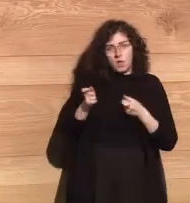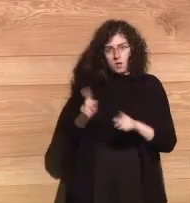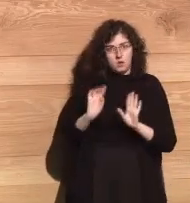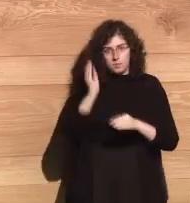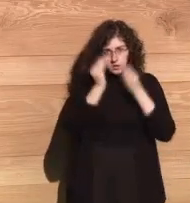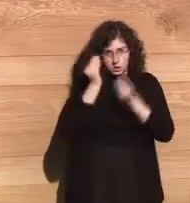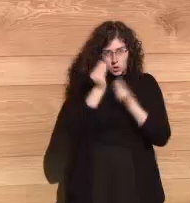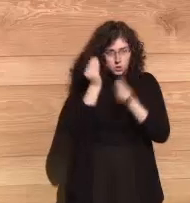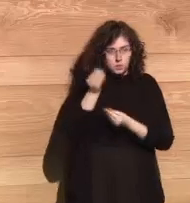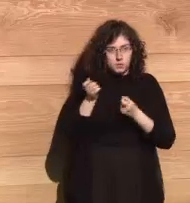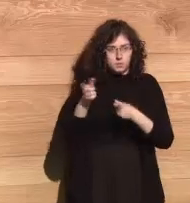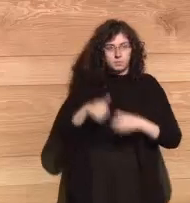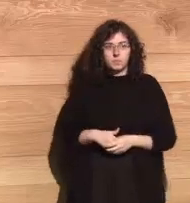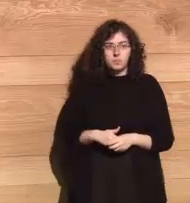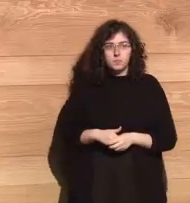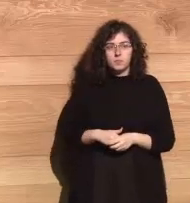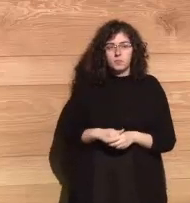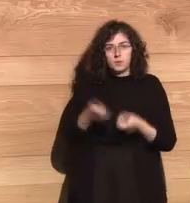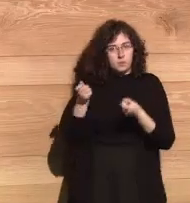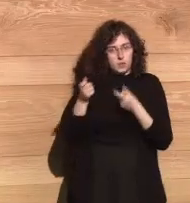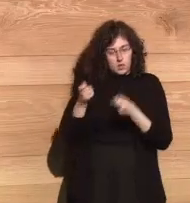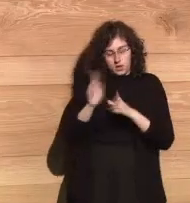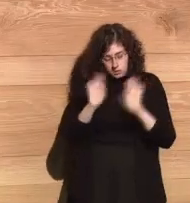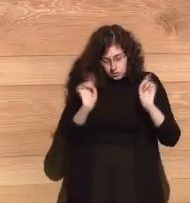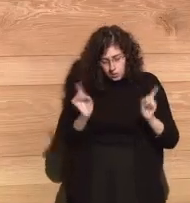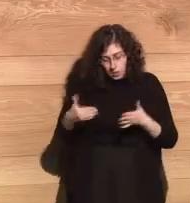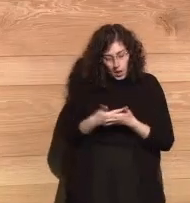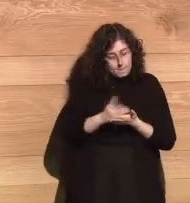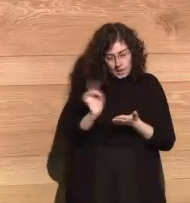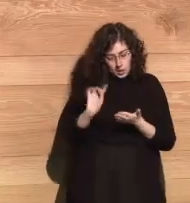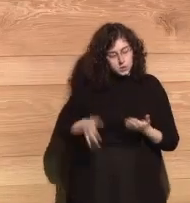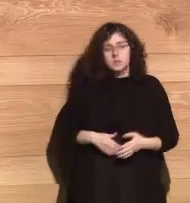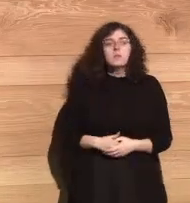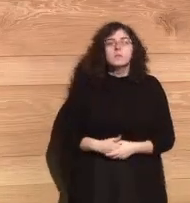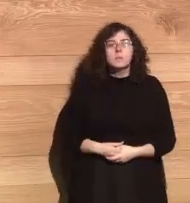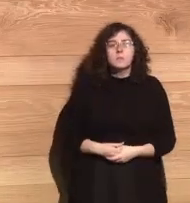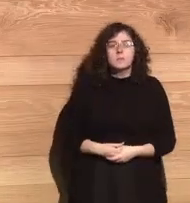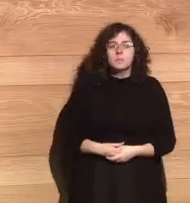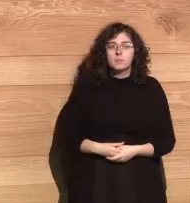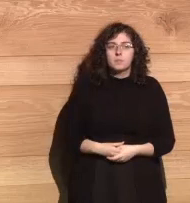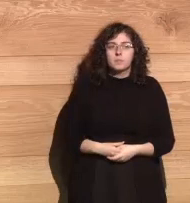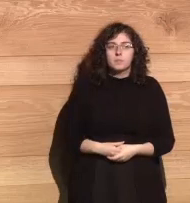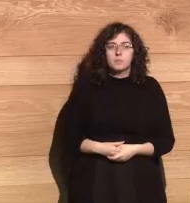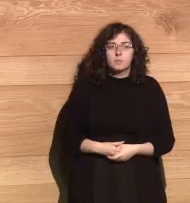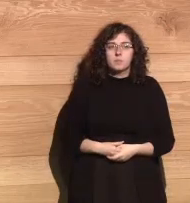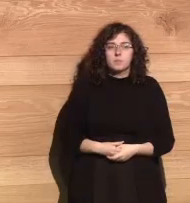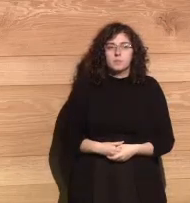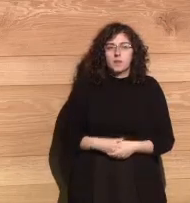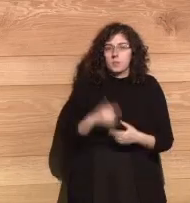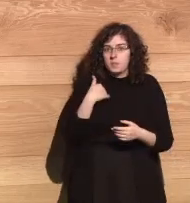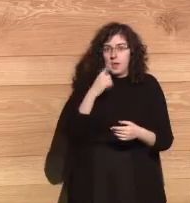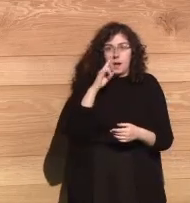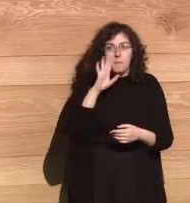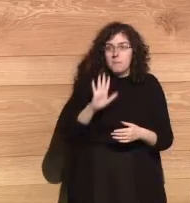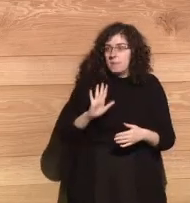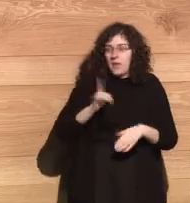cámara. Y siguiendo caminando, no les voy a dar, hasta que no me la pidan, no les voy a dar. Y pasaronse, no sé, parece